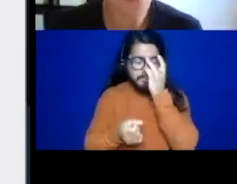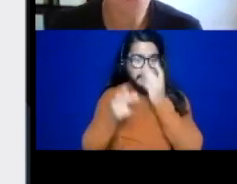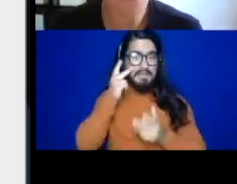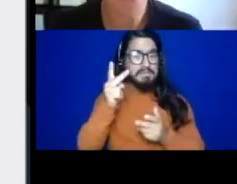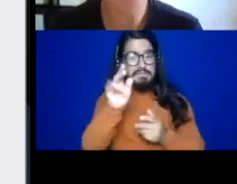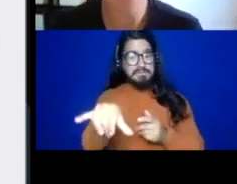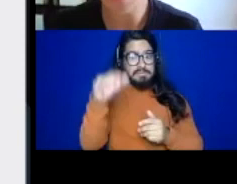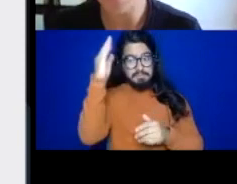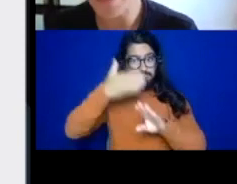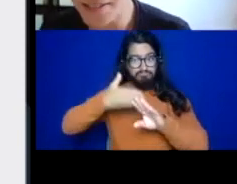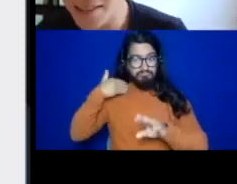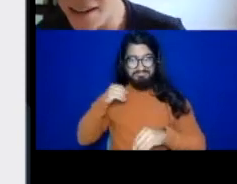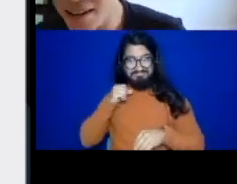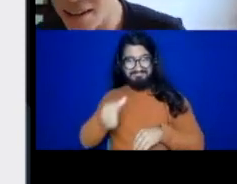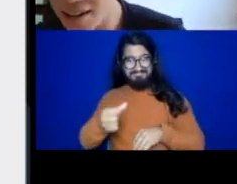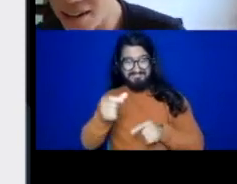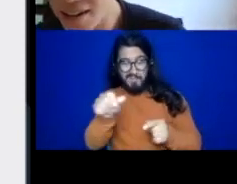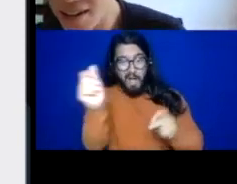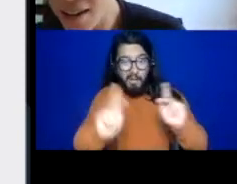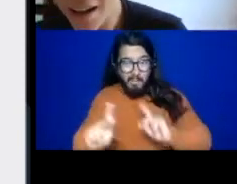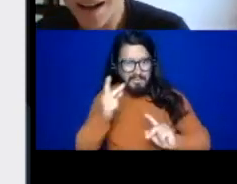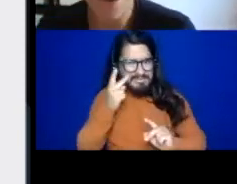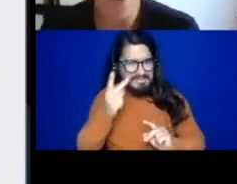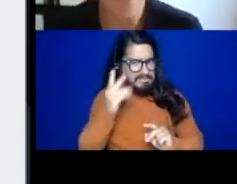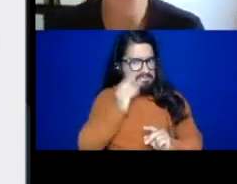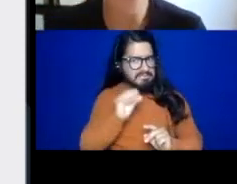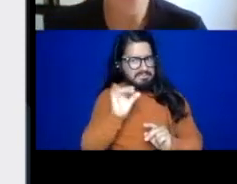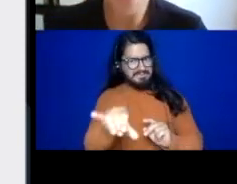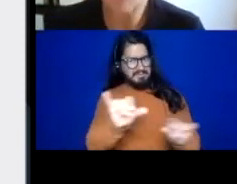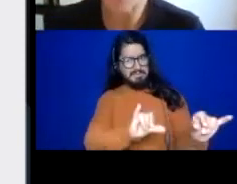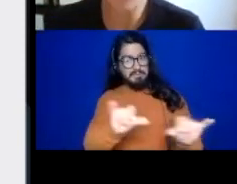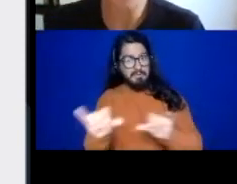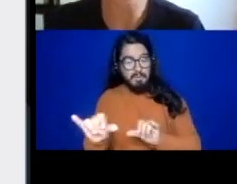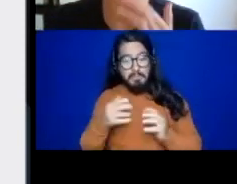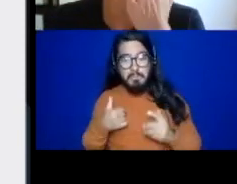No he visto eso. No sé si alguien más lo ha visto.